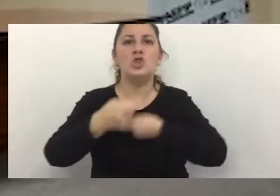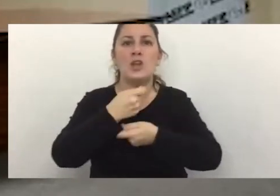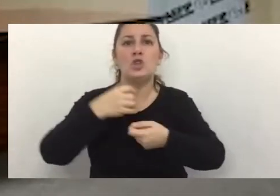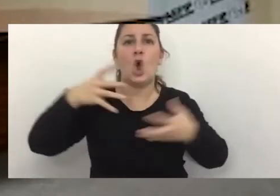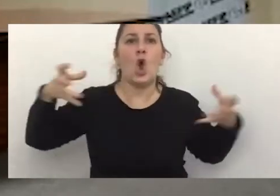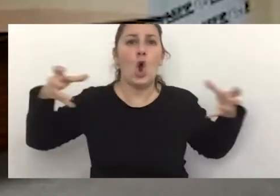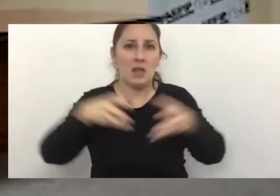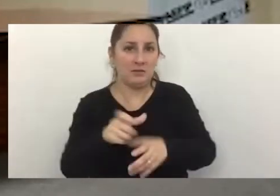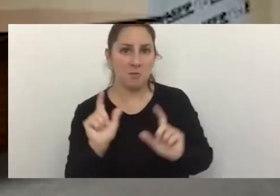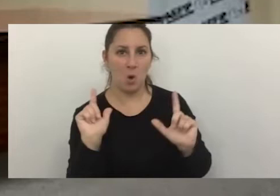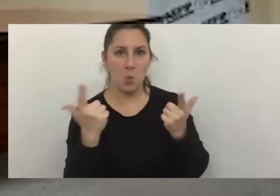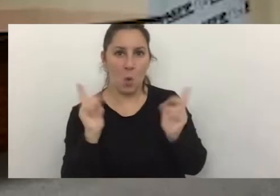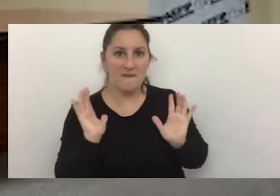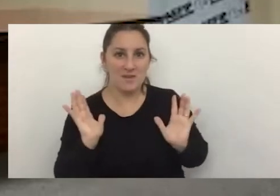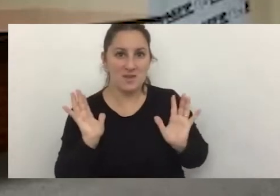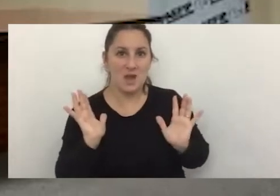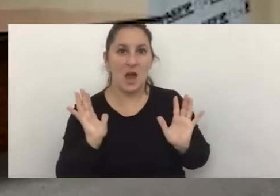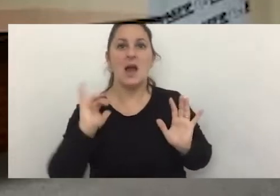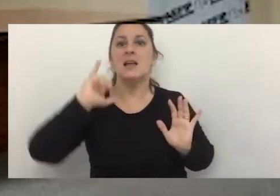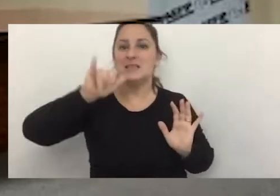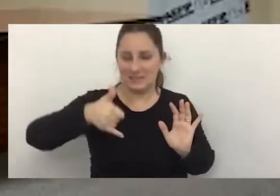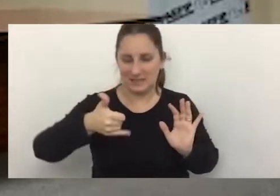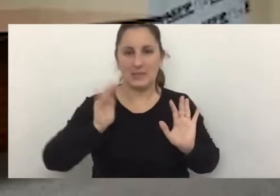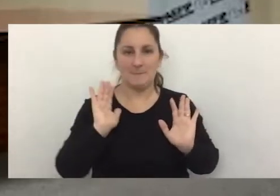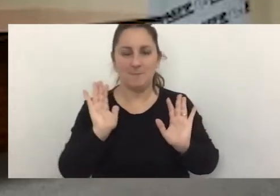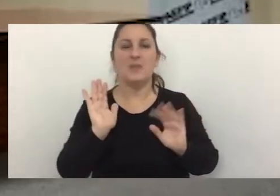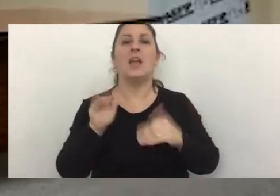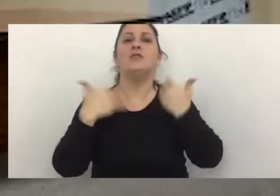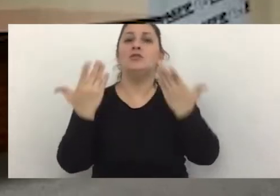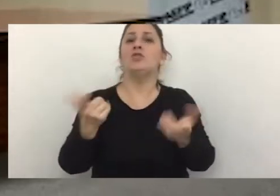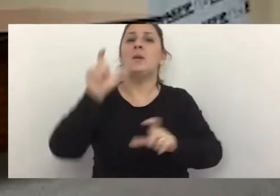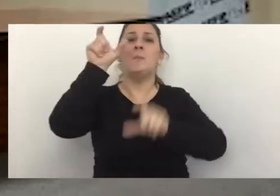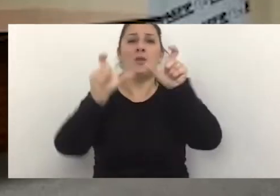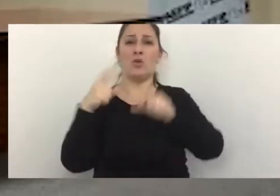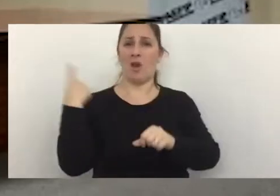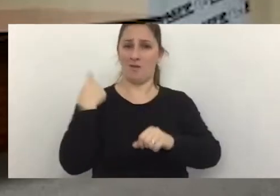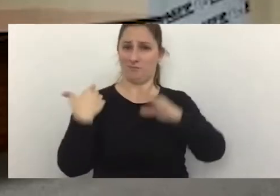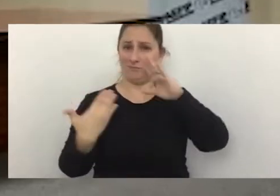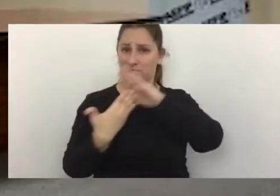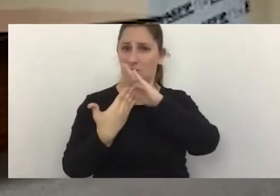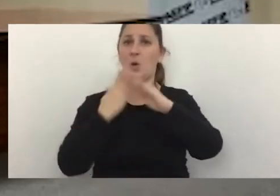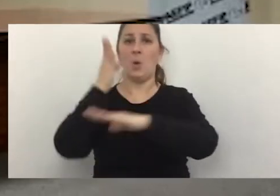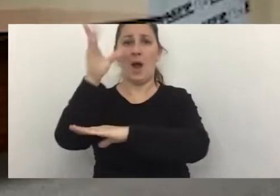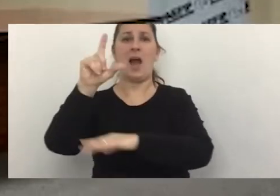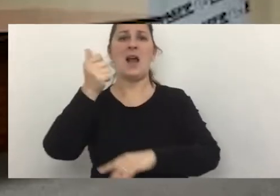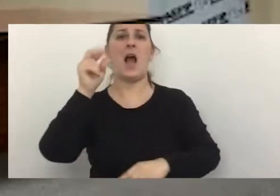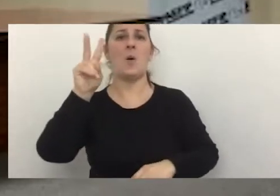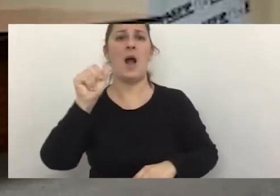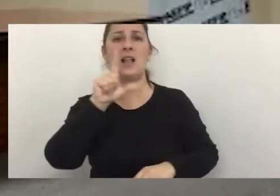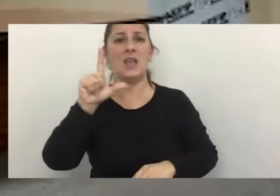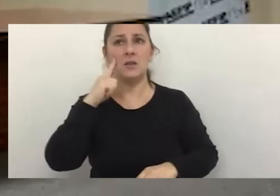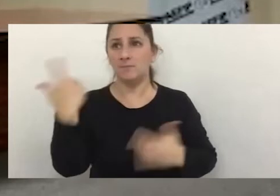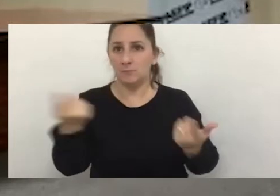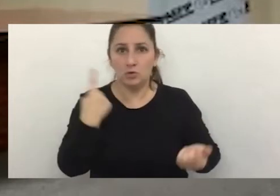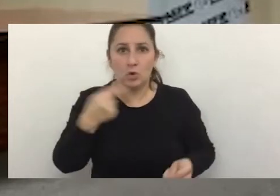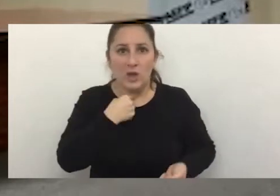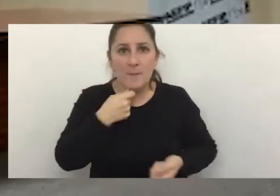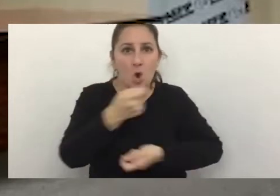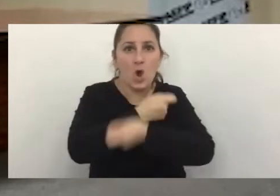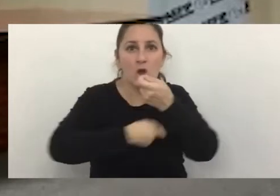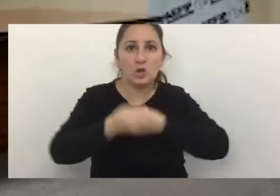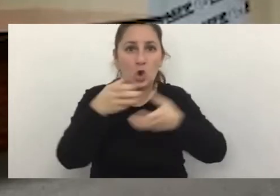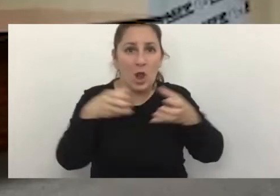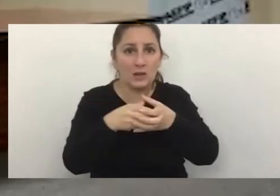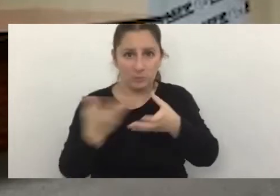Sí habían en niveles más bajos. ¿Qué hace el personal jerárquico? Lo va a ver a Cavalieri y le dice, bueno, nosotros queremos que en la próxima negociación colectiva nos